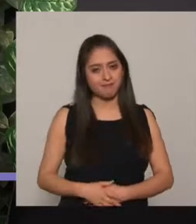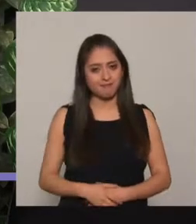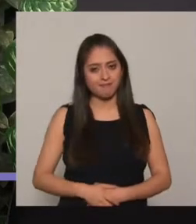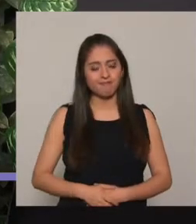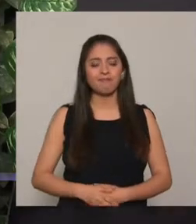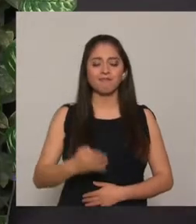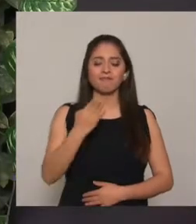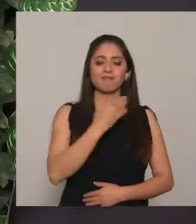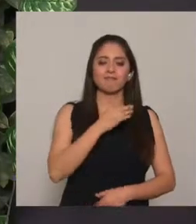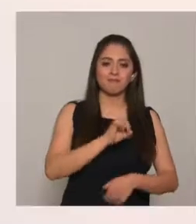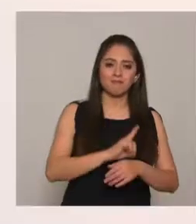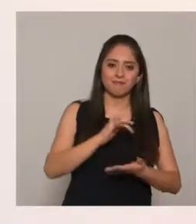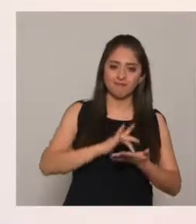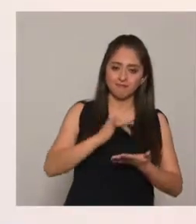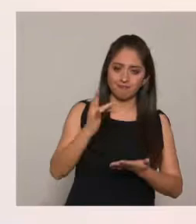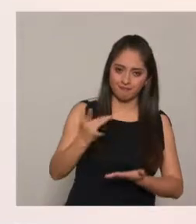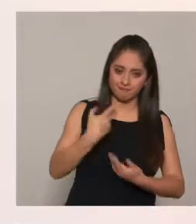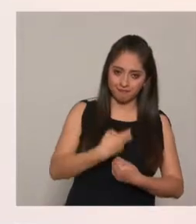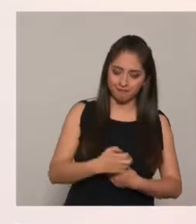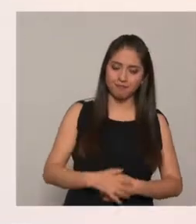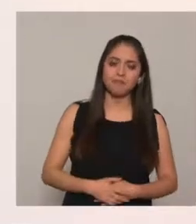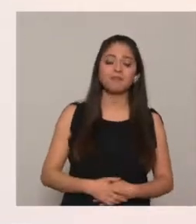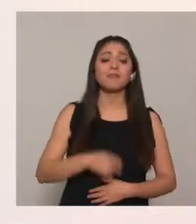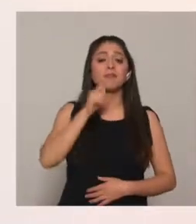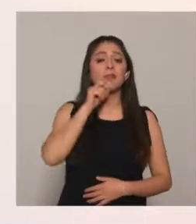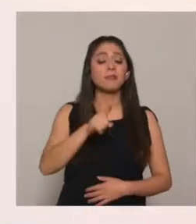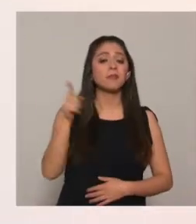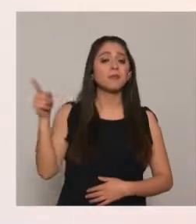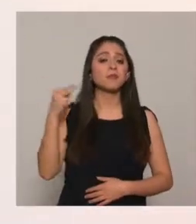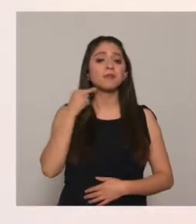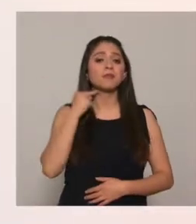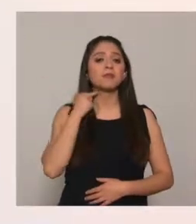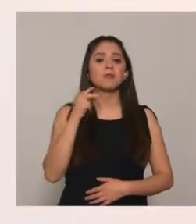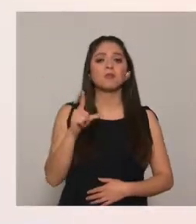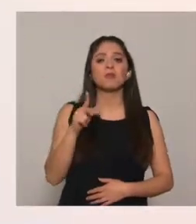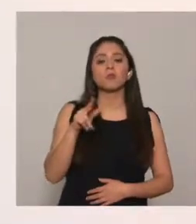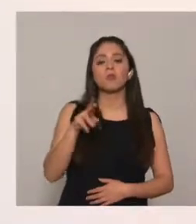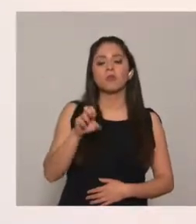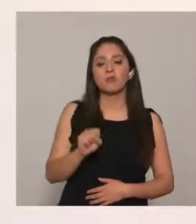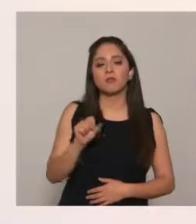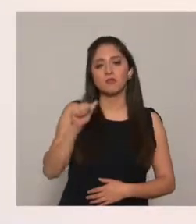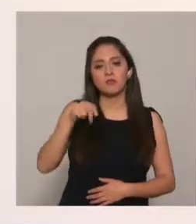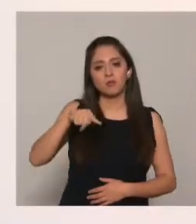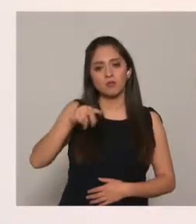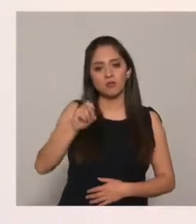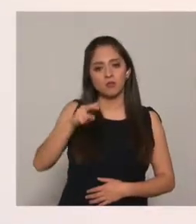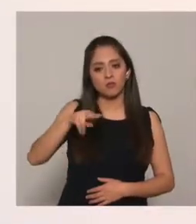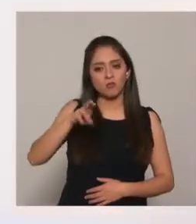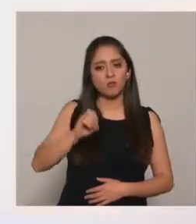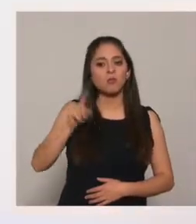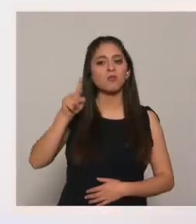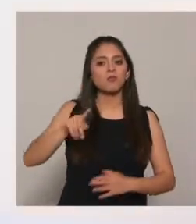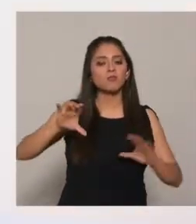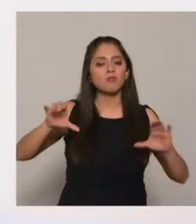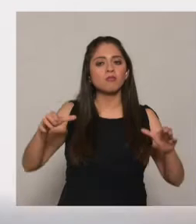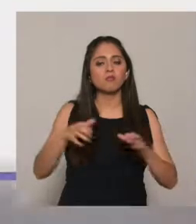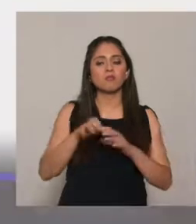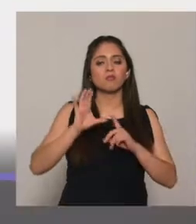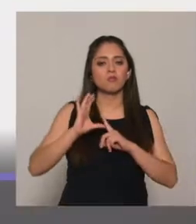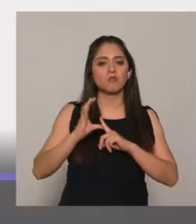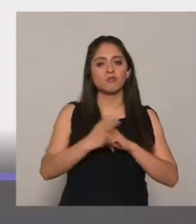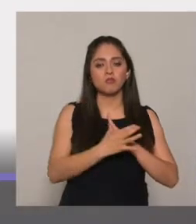auditorio. También contamos con la valiosa presencia del notario Luis Antonio Montes de Oca. Él es integrante de la